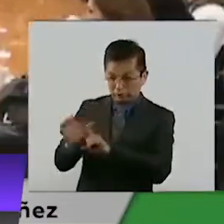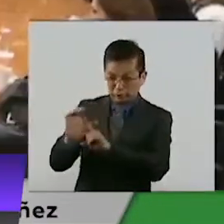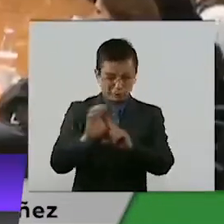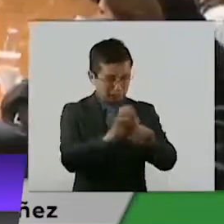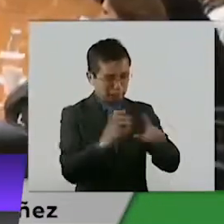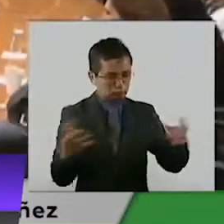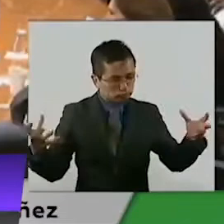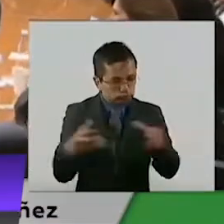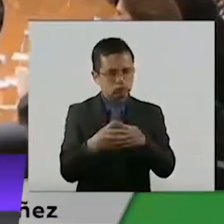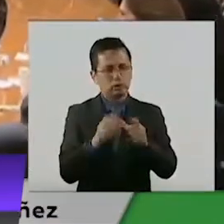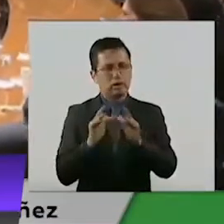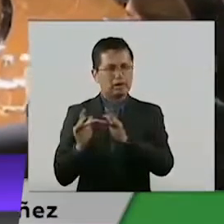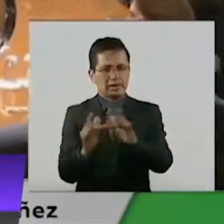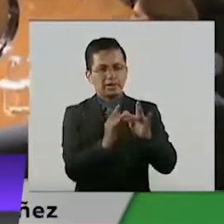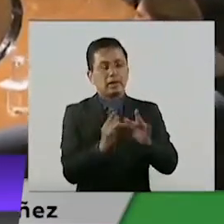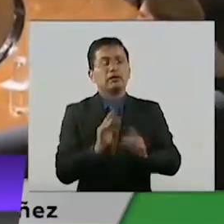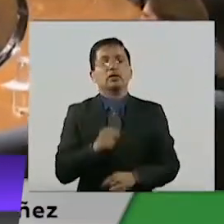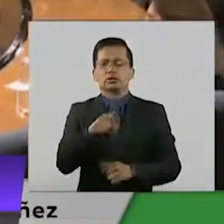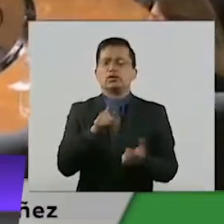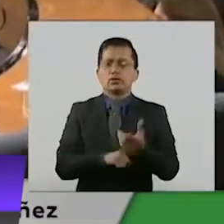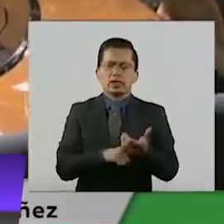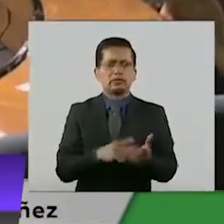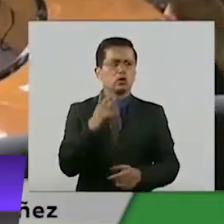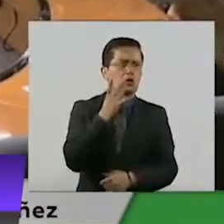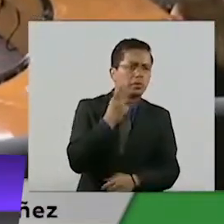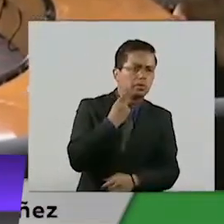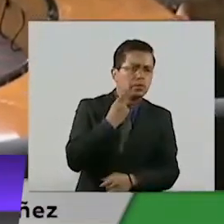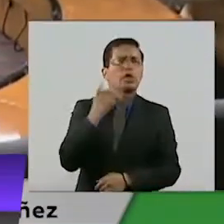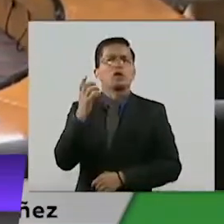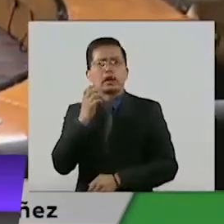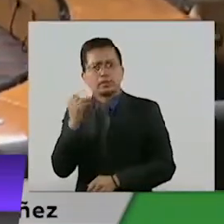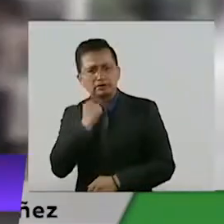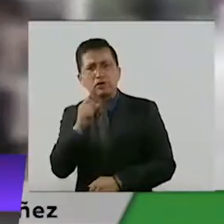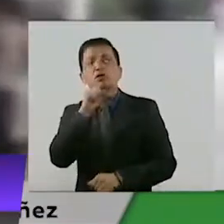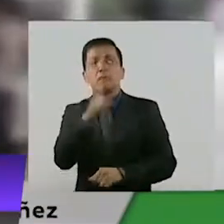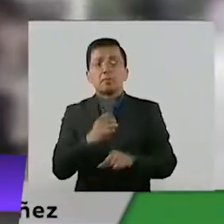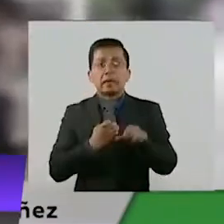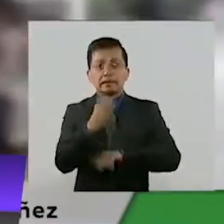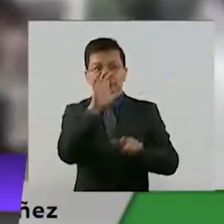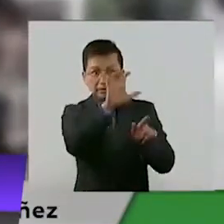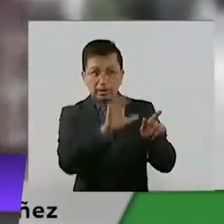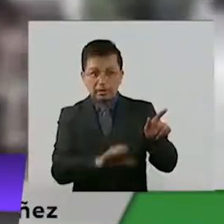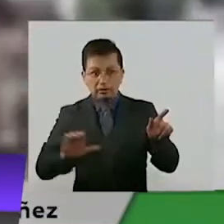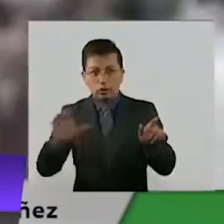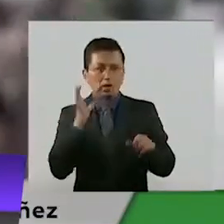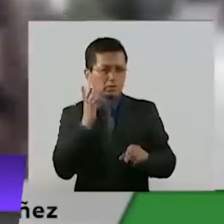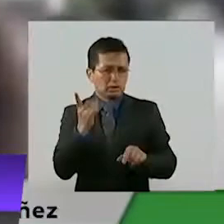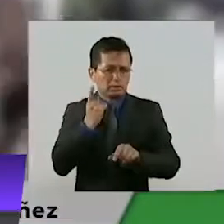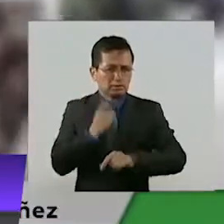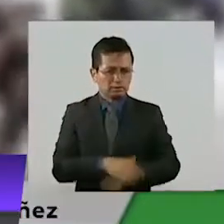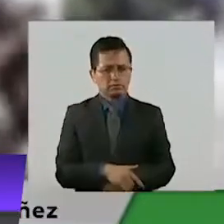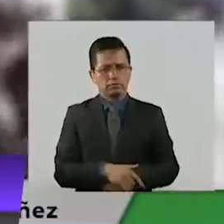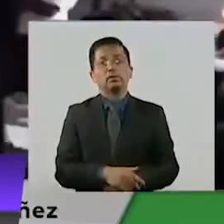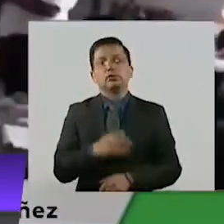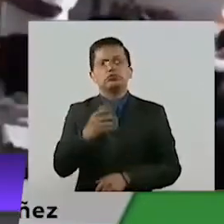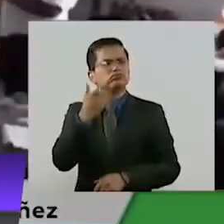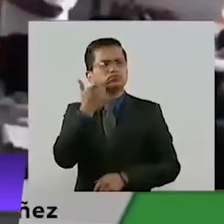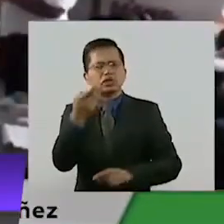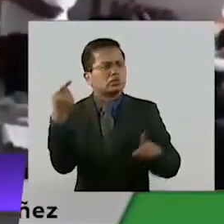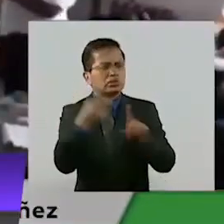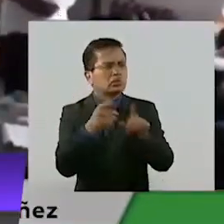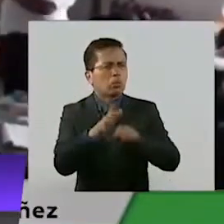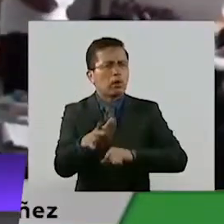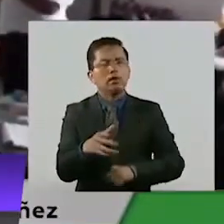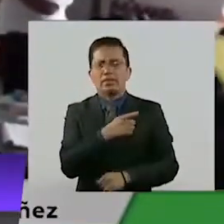ambas cámaras del Congreso y los congresos locales de cada entidad federativa. El objetivo es tender puentes de diálogo para fortalecer el